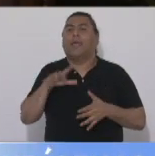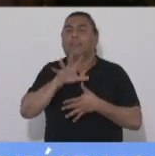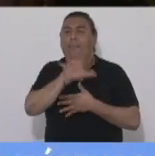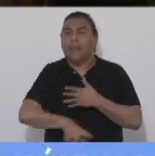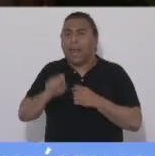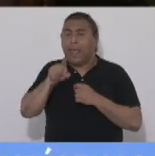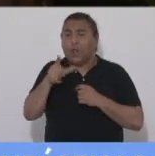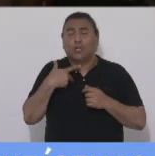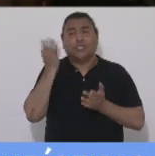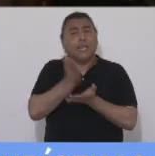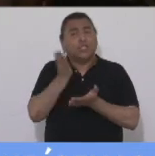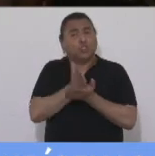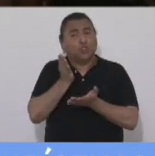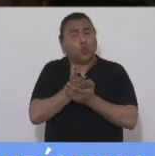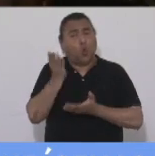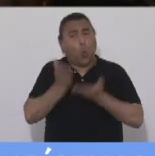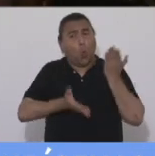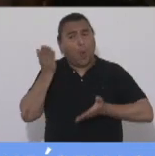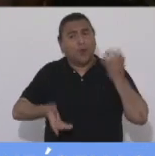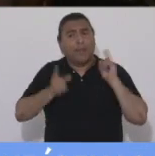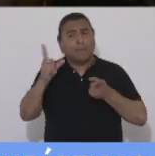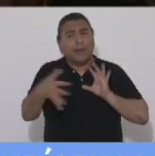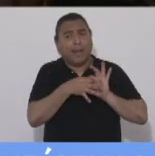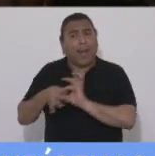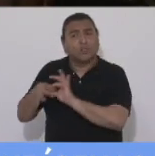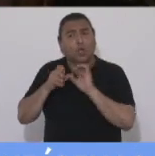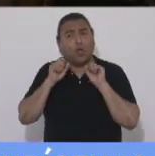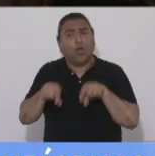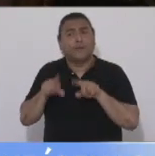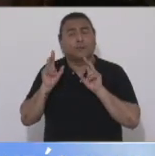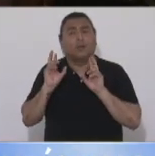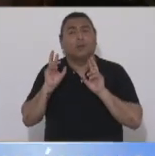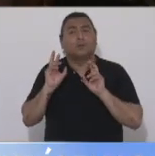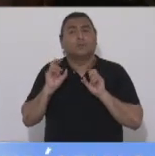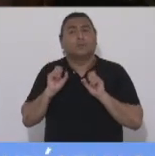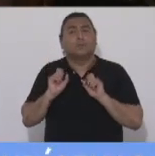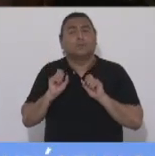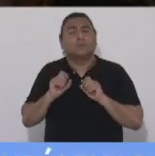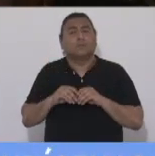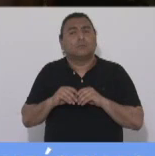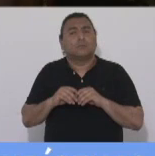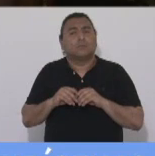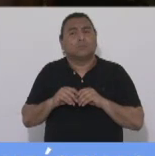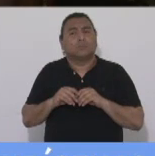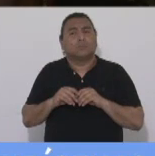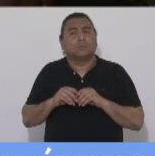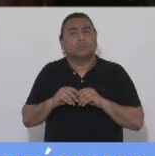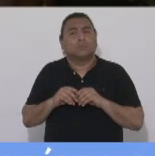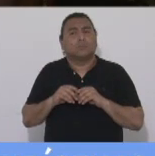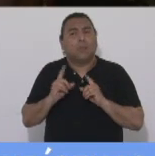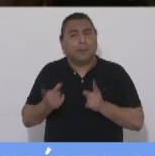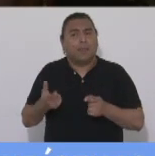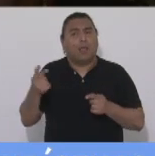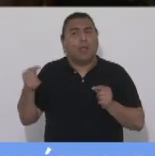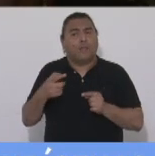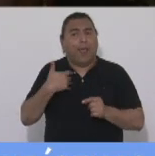Humanos en relación al caso de la Cajonat versus el Estado